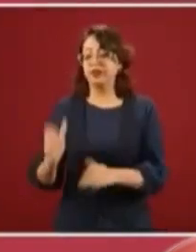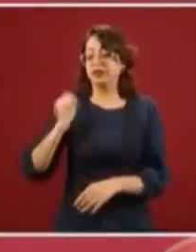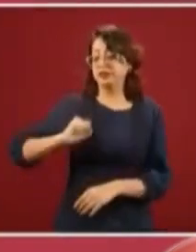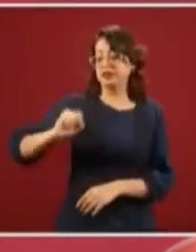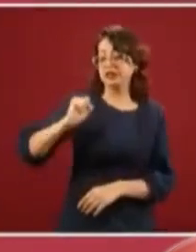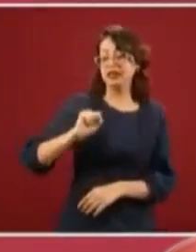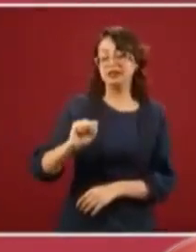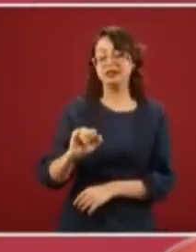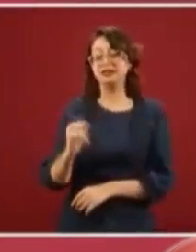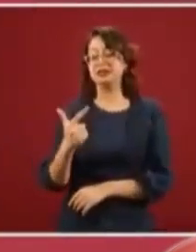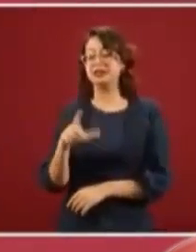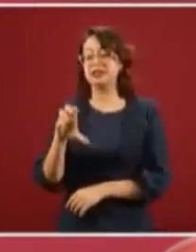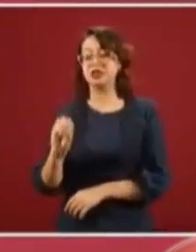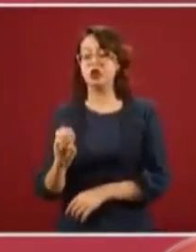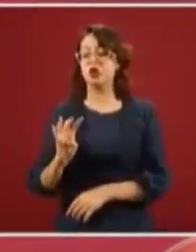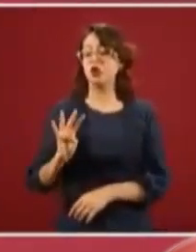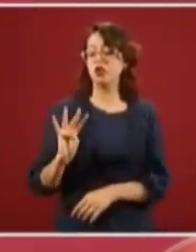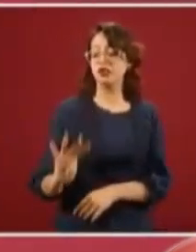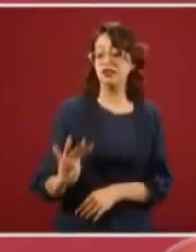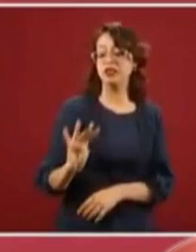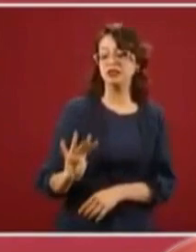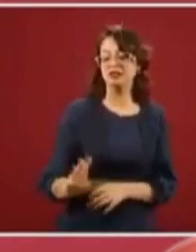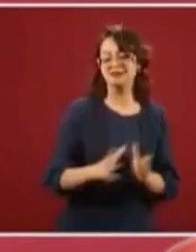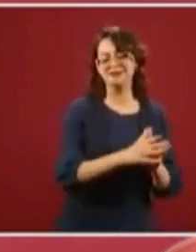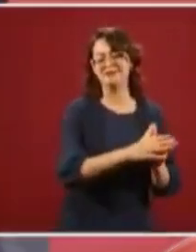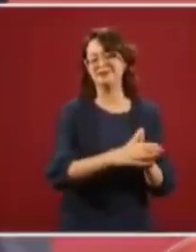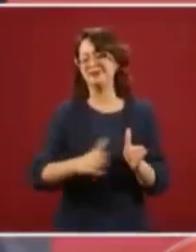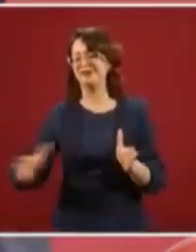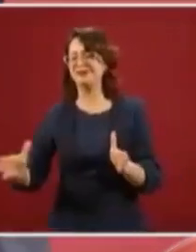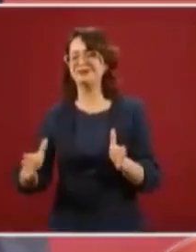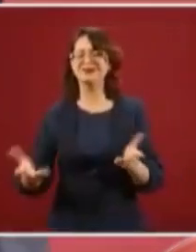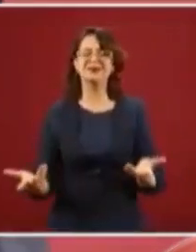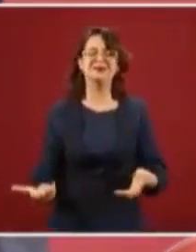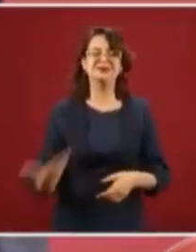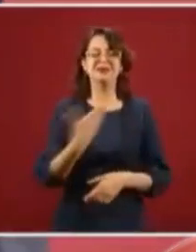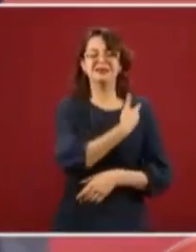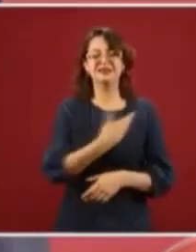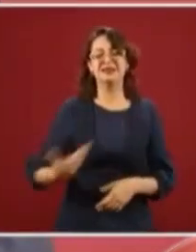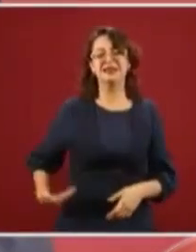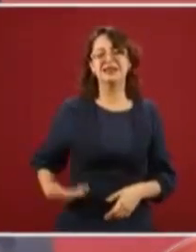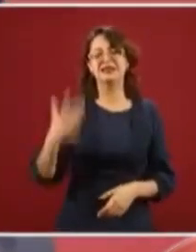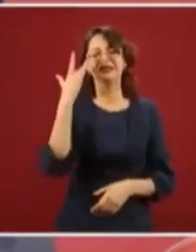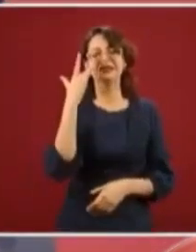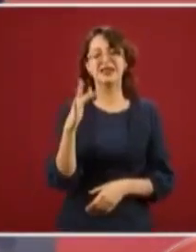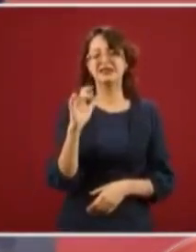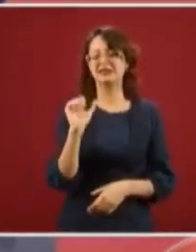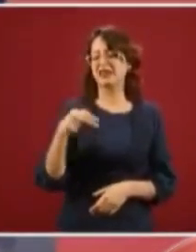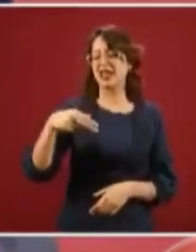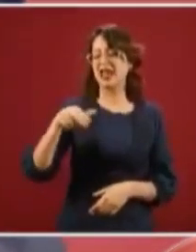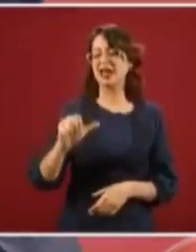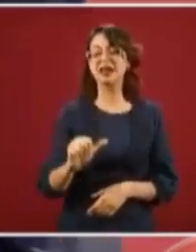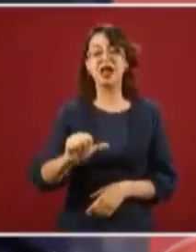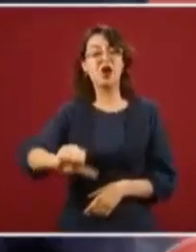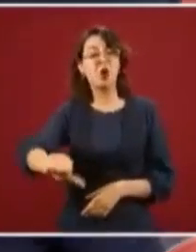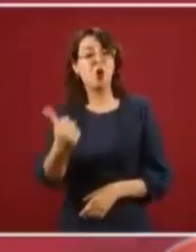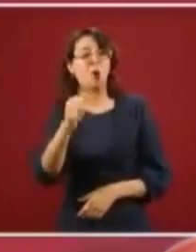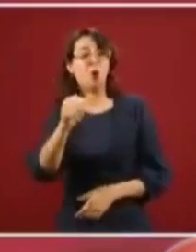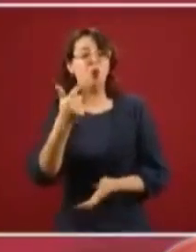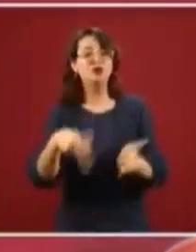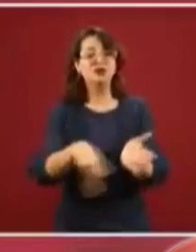XIX, lo hemos dicho, Santana 11 veces presidente de México, Porfirio